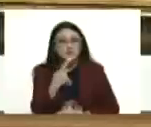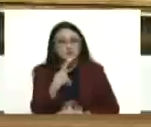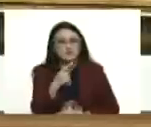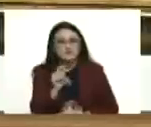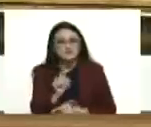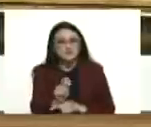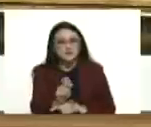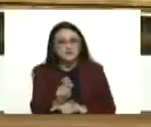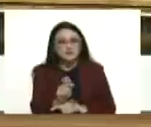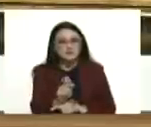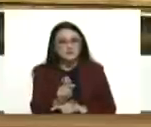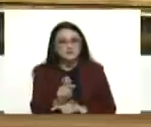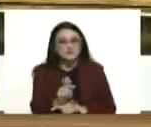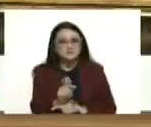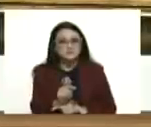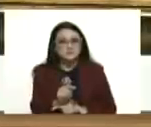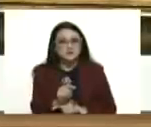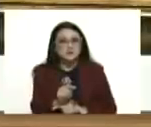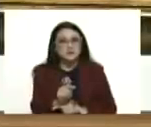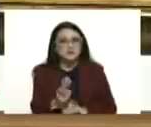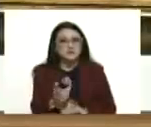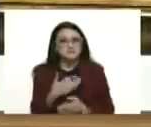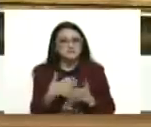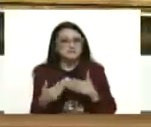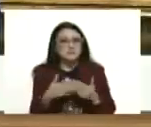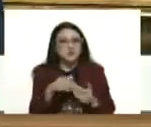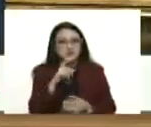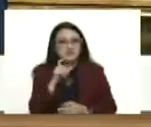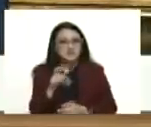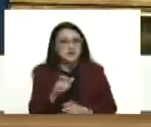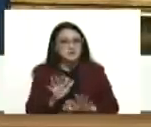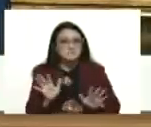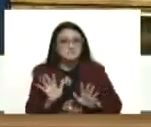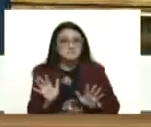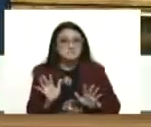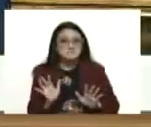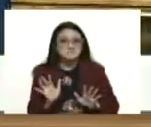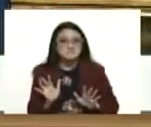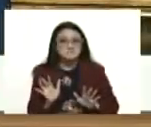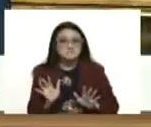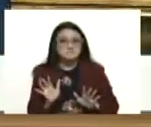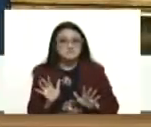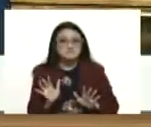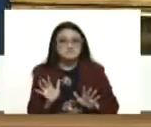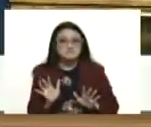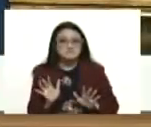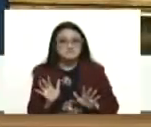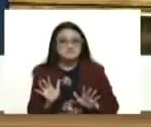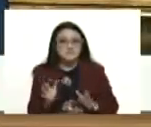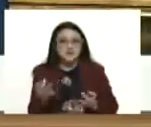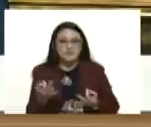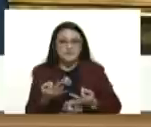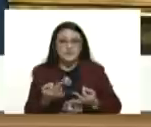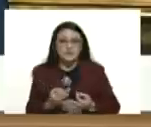diciéndose eso de que sea quien sea y caiga quien caiga, como que es